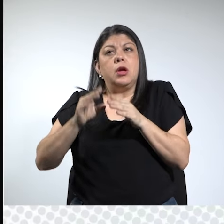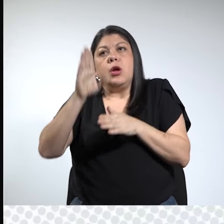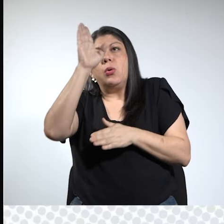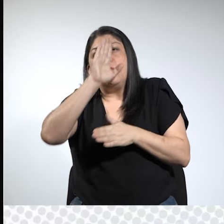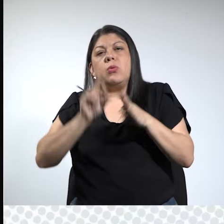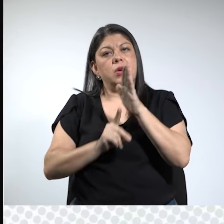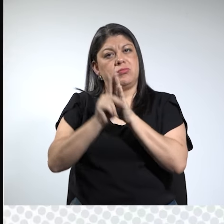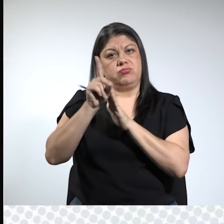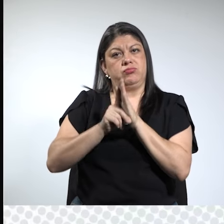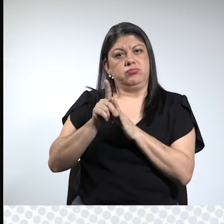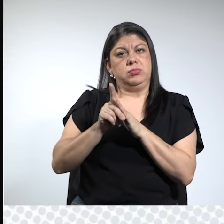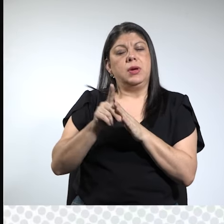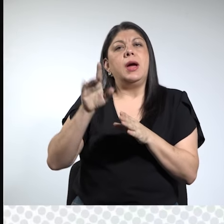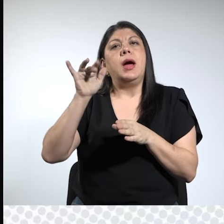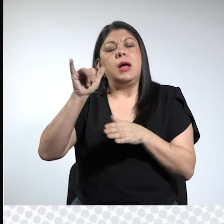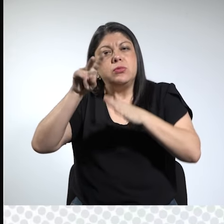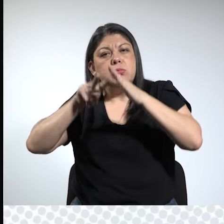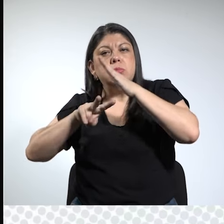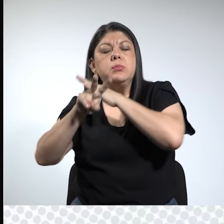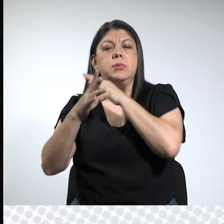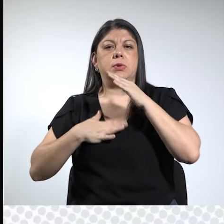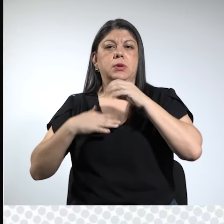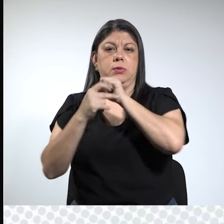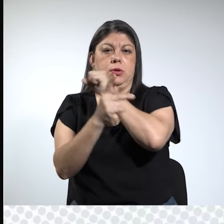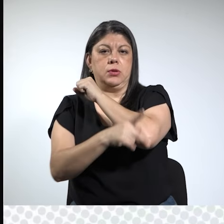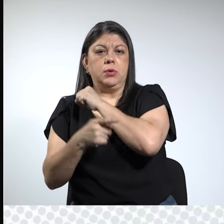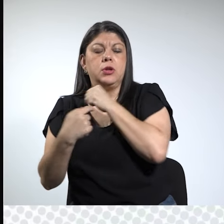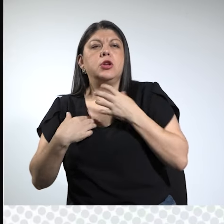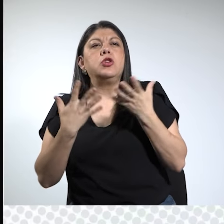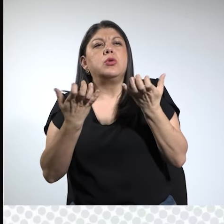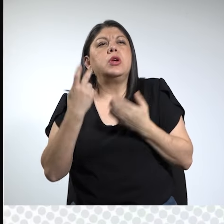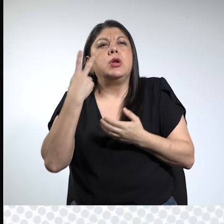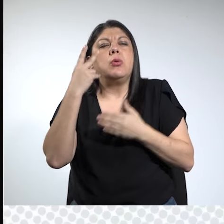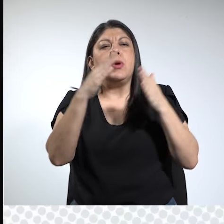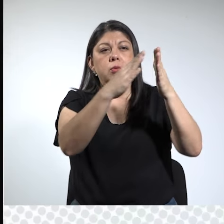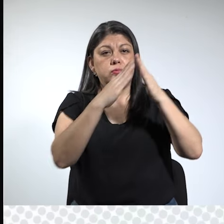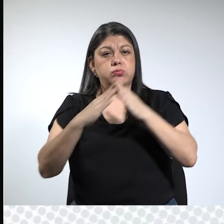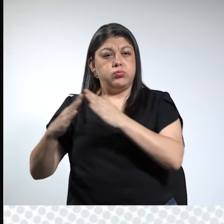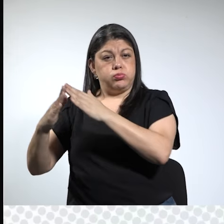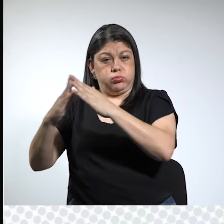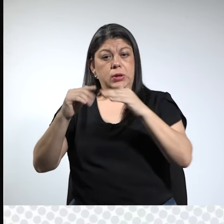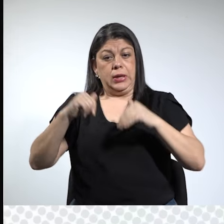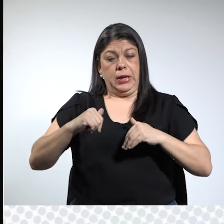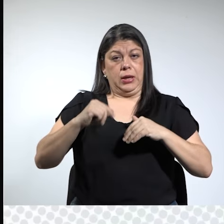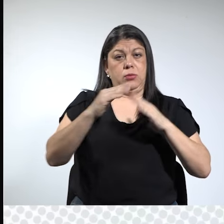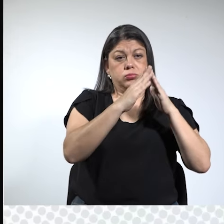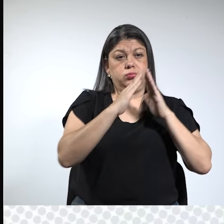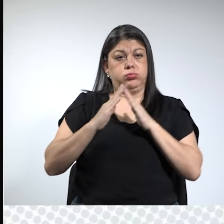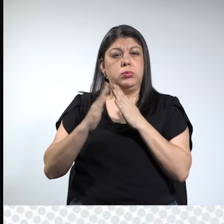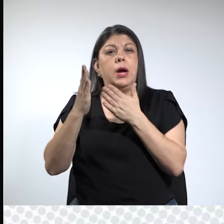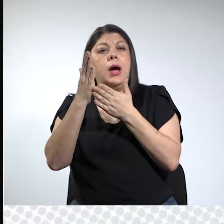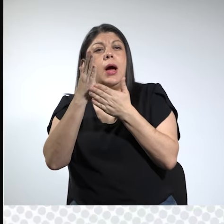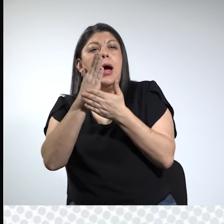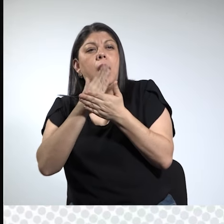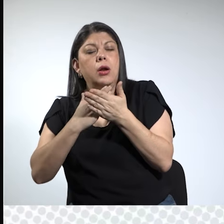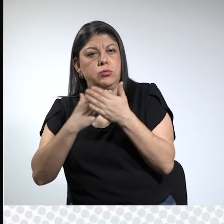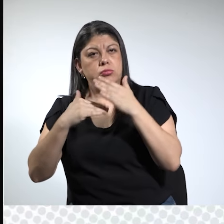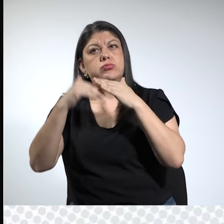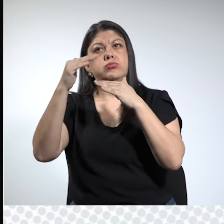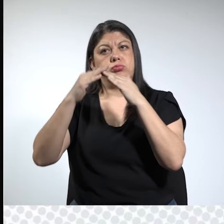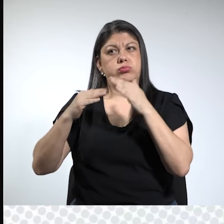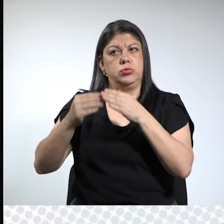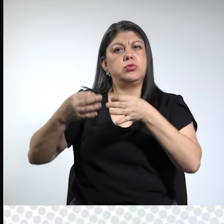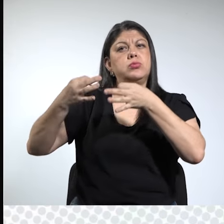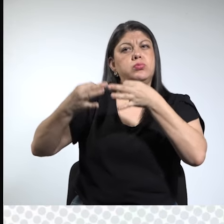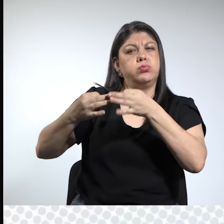adelante. Eso también es parte de la visión país. Yo quisiera ver estos barrios, por ejemplo, urbanos, donde todavía quedan algunas joyas arquitectónicas,